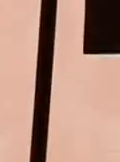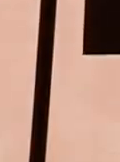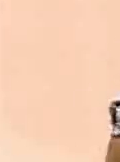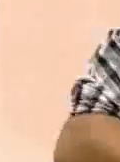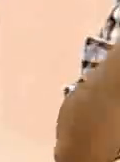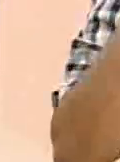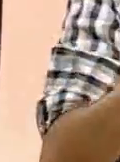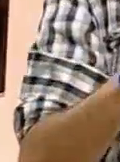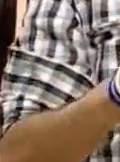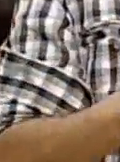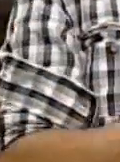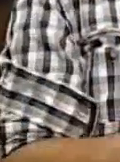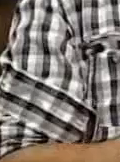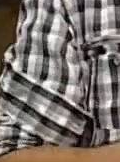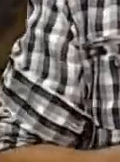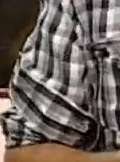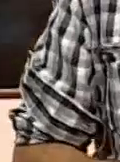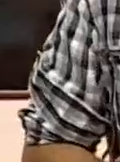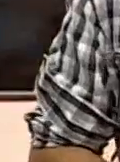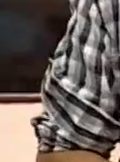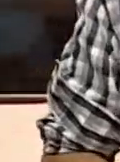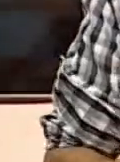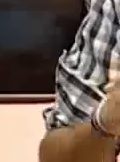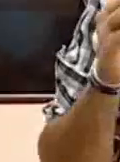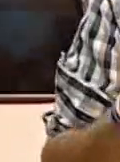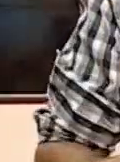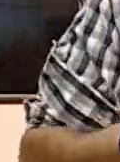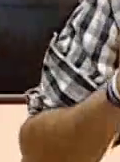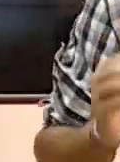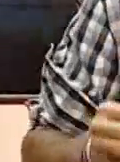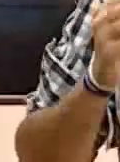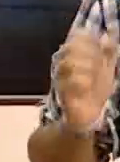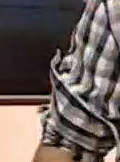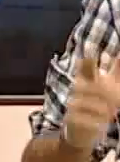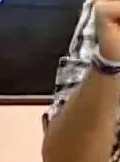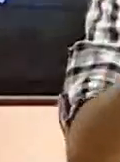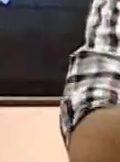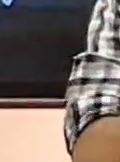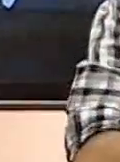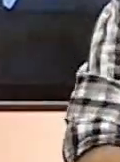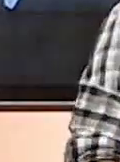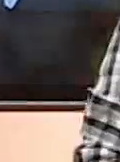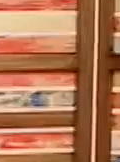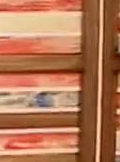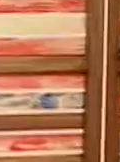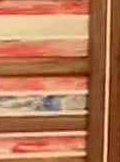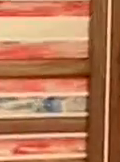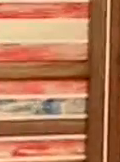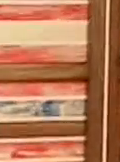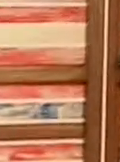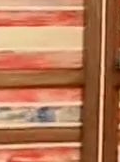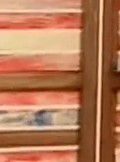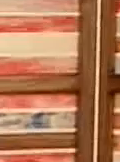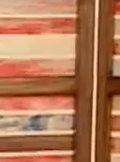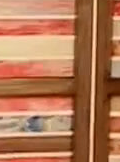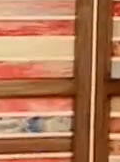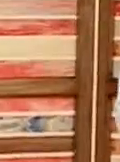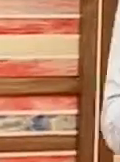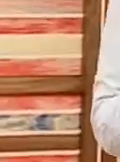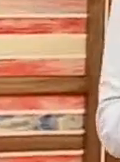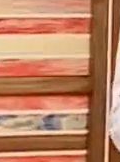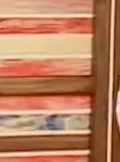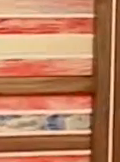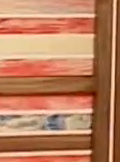Bacteriana. En nuestro segmento loncheros aprenda cómo se hacen las famosas tortillas de tiesto cuencanas. Y llegamos hasta Cotacachi para conocer